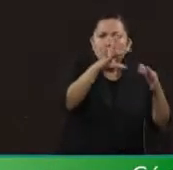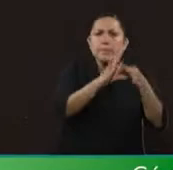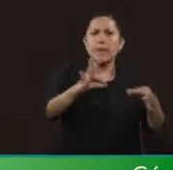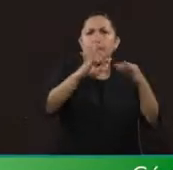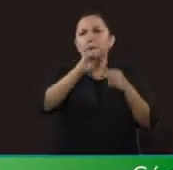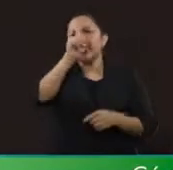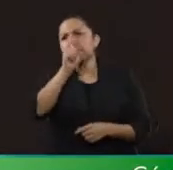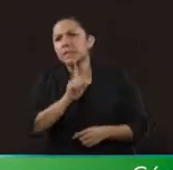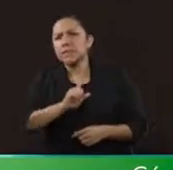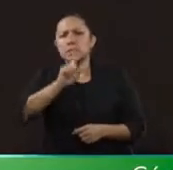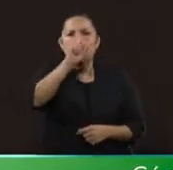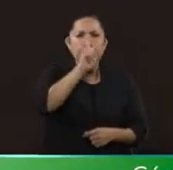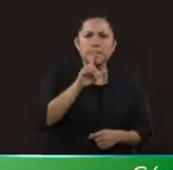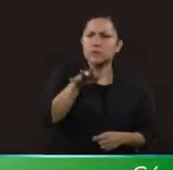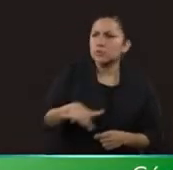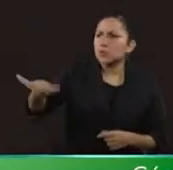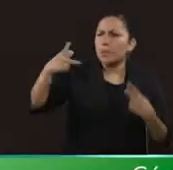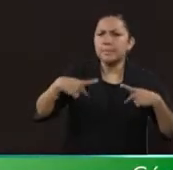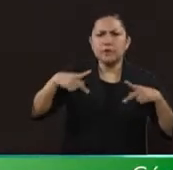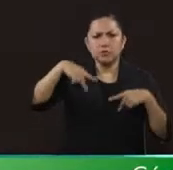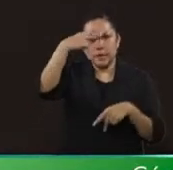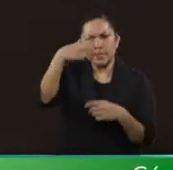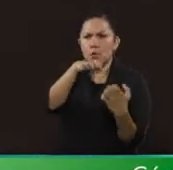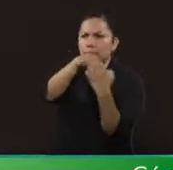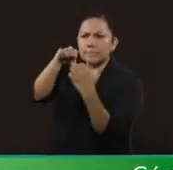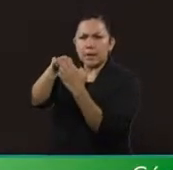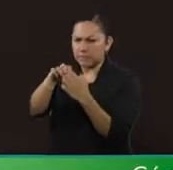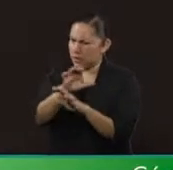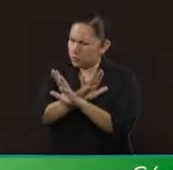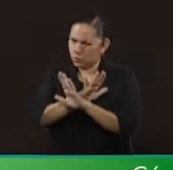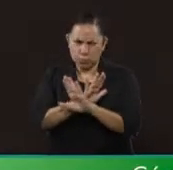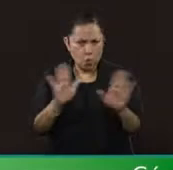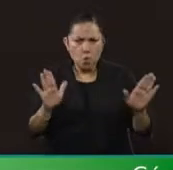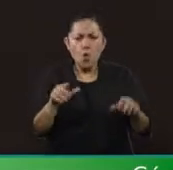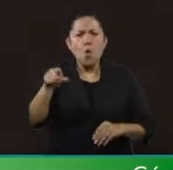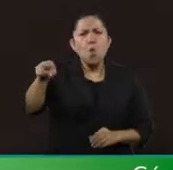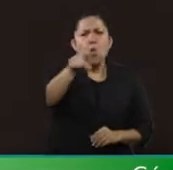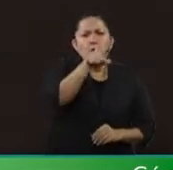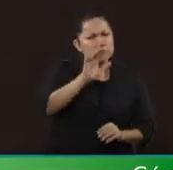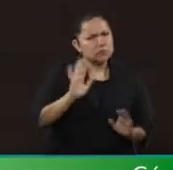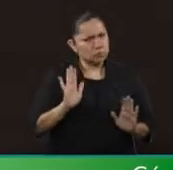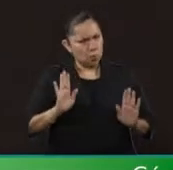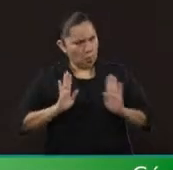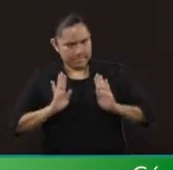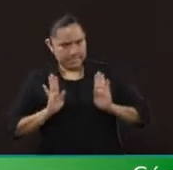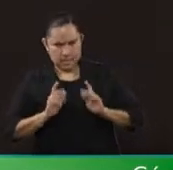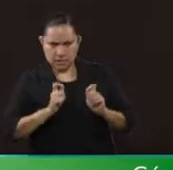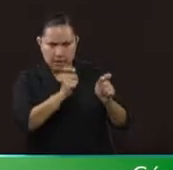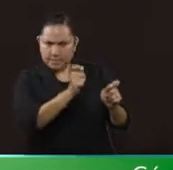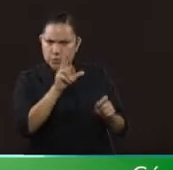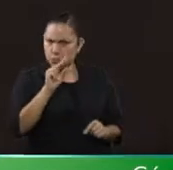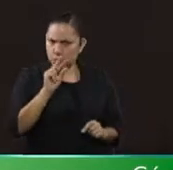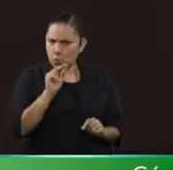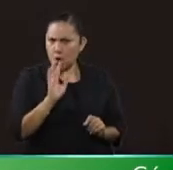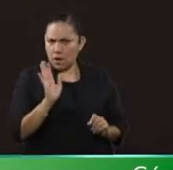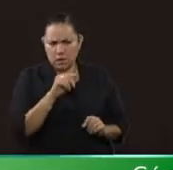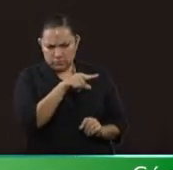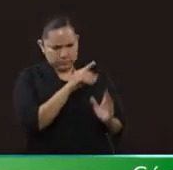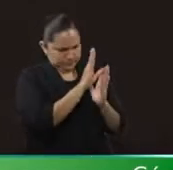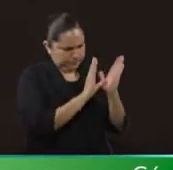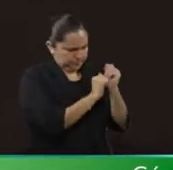Qué es lo que no quieren militarizar Entonces porque si insisten que no quieren militarla militarizar la